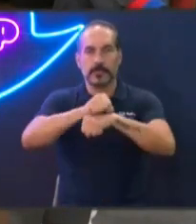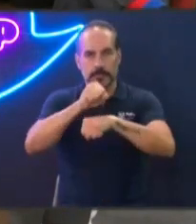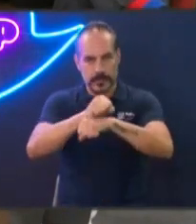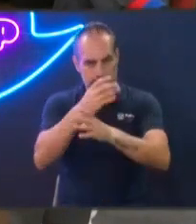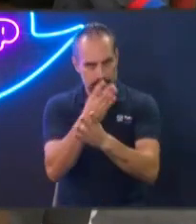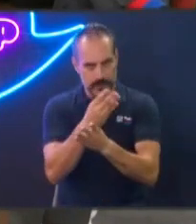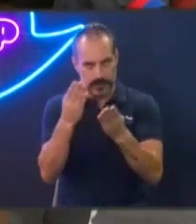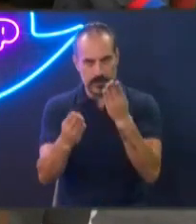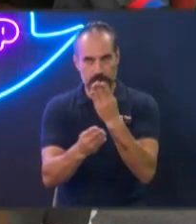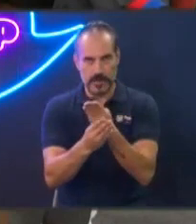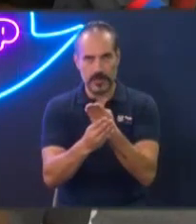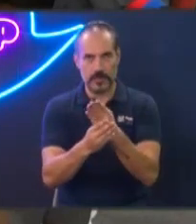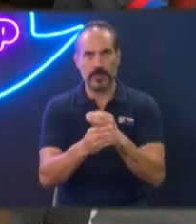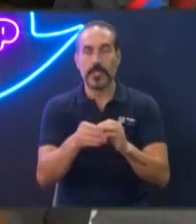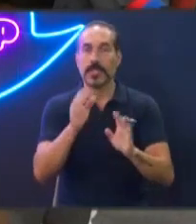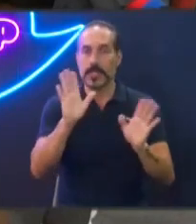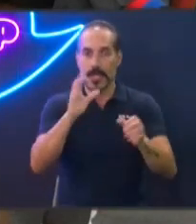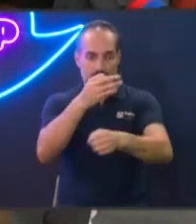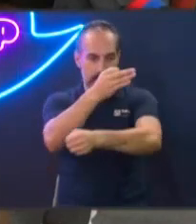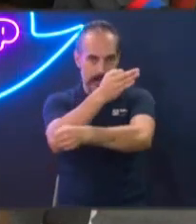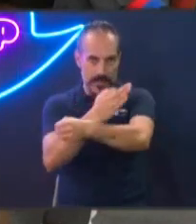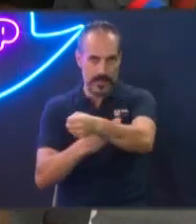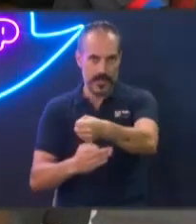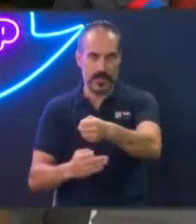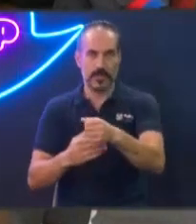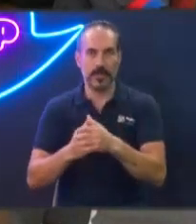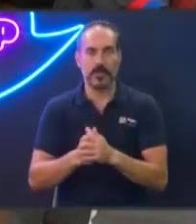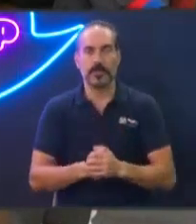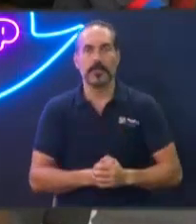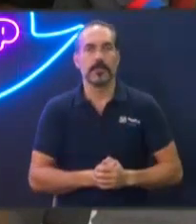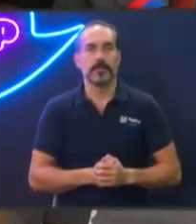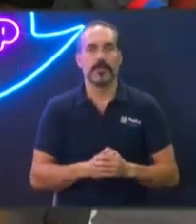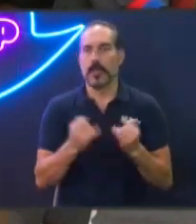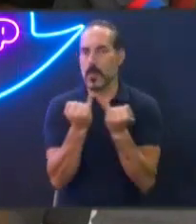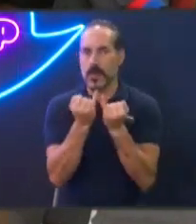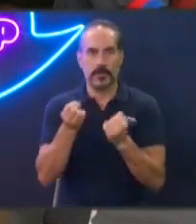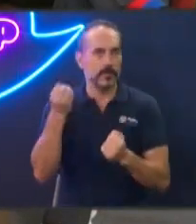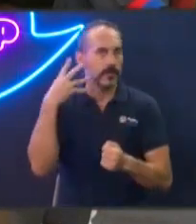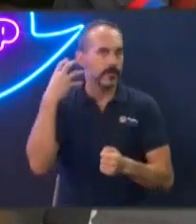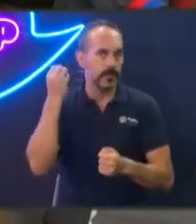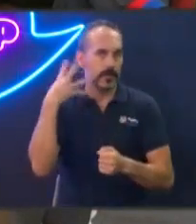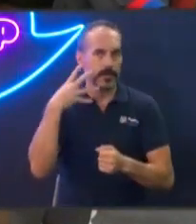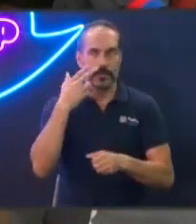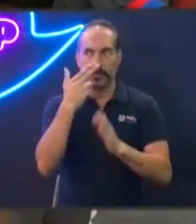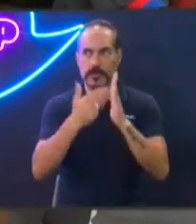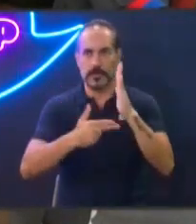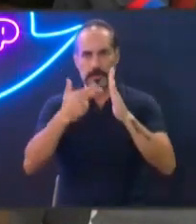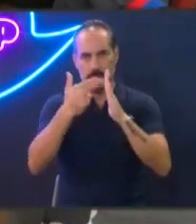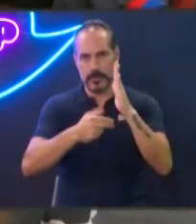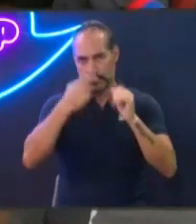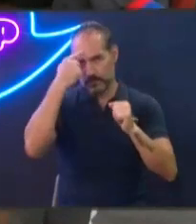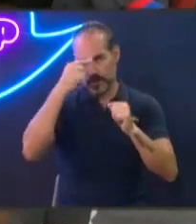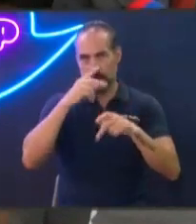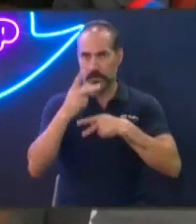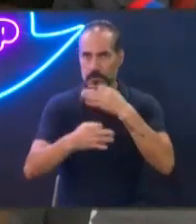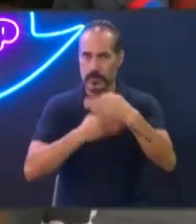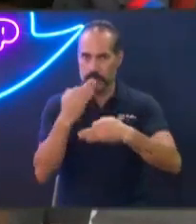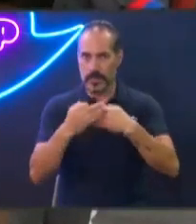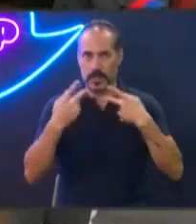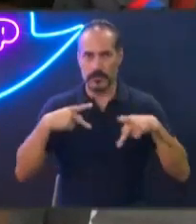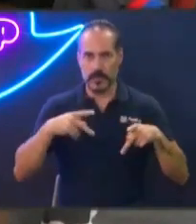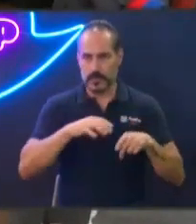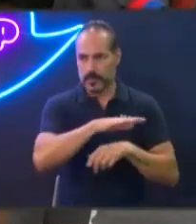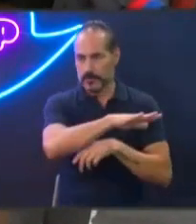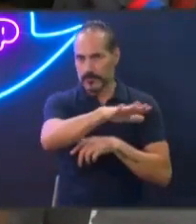bachillerato y en la tarde tenemos varias conferencias talleres y foros para público en general